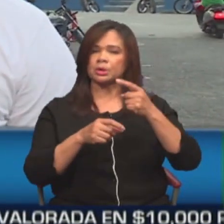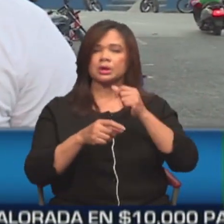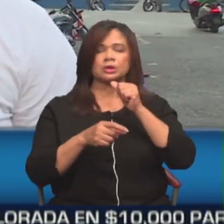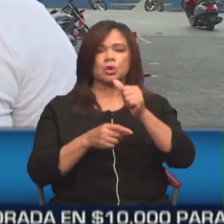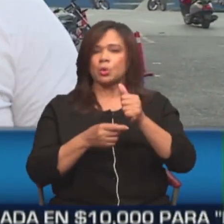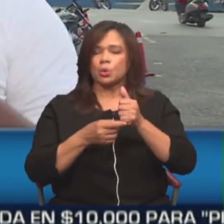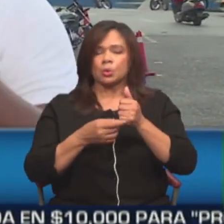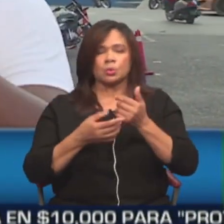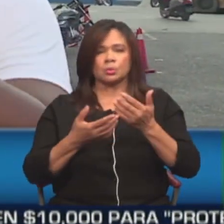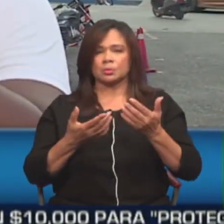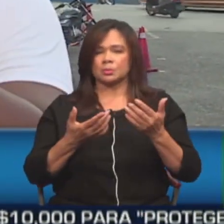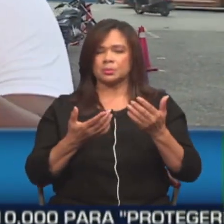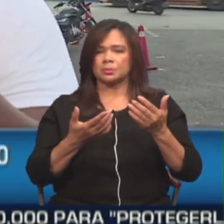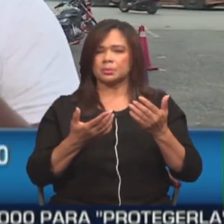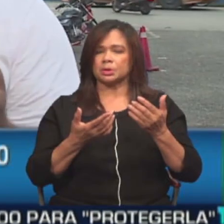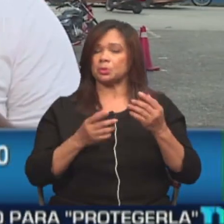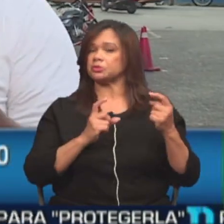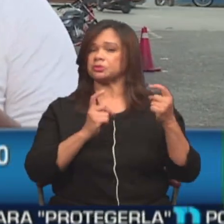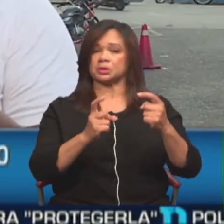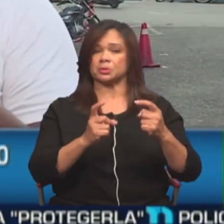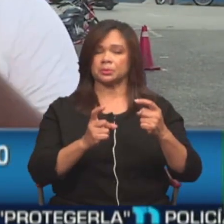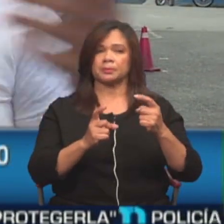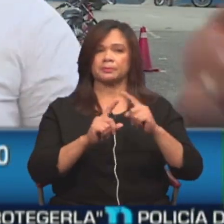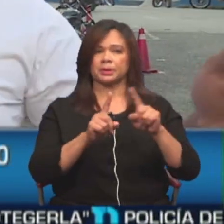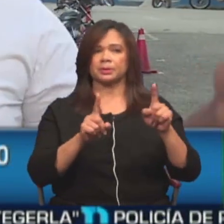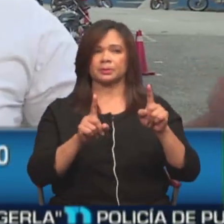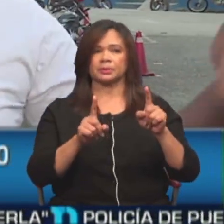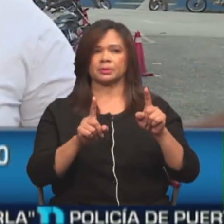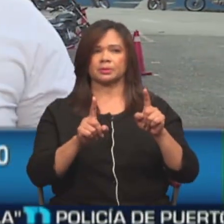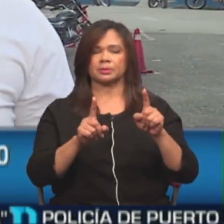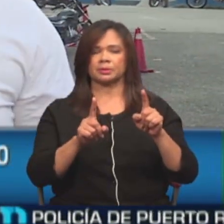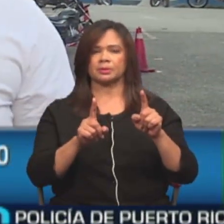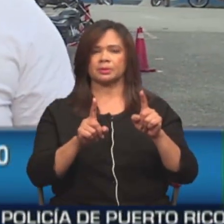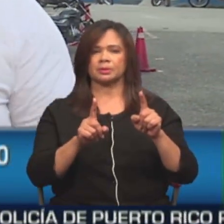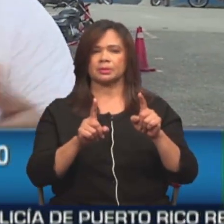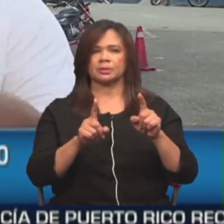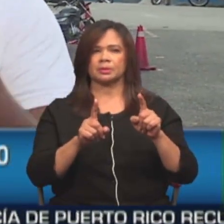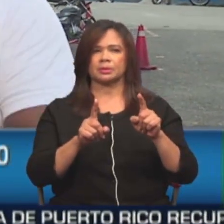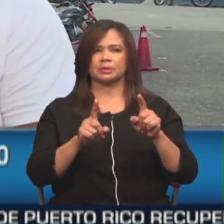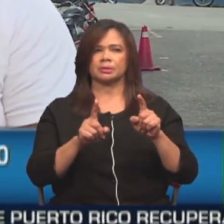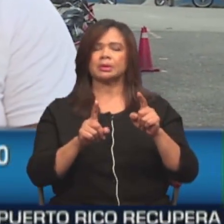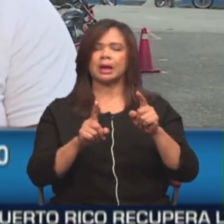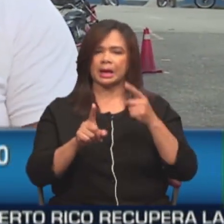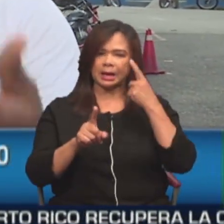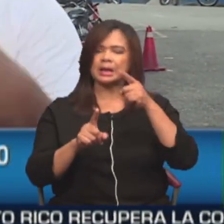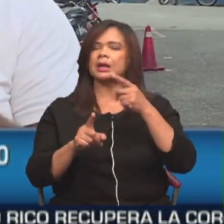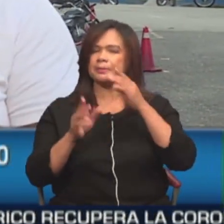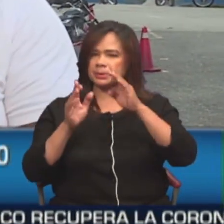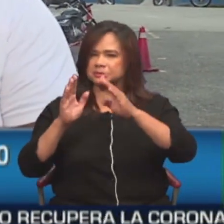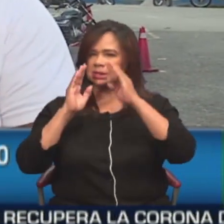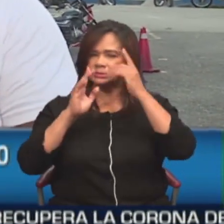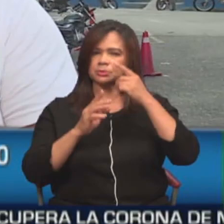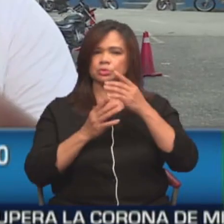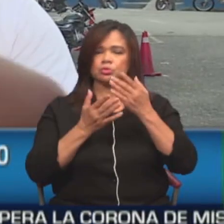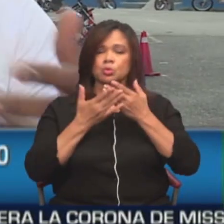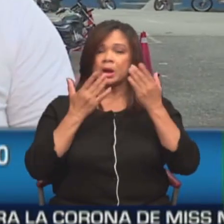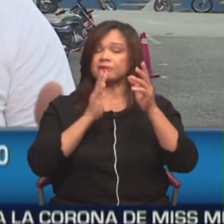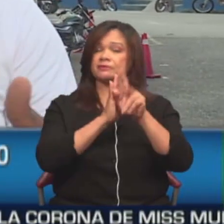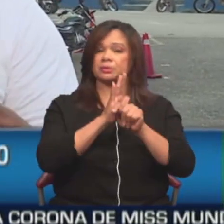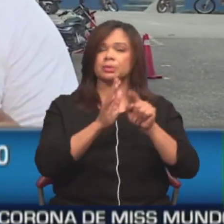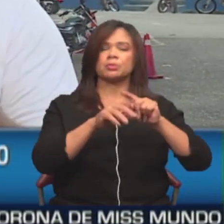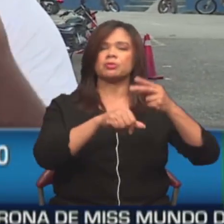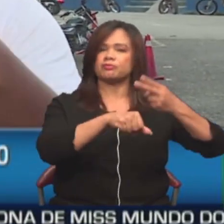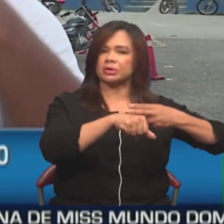evidencia. Yo estaba hablando, pero a él lo toman más en cuenta porque hay un video. Pero nosotros, como fue de